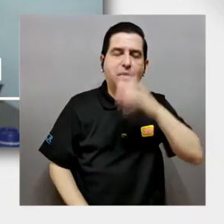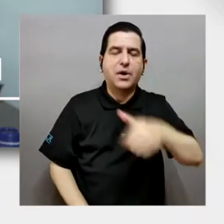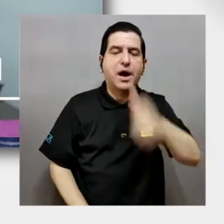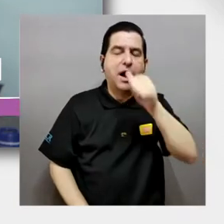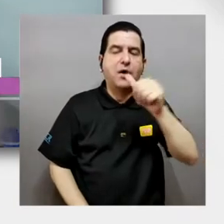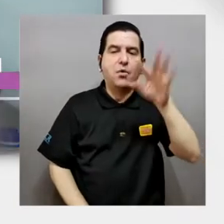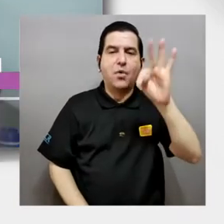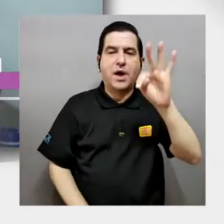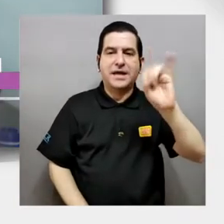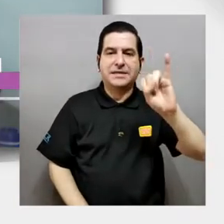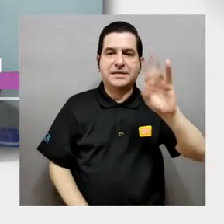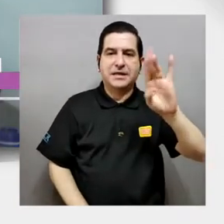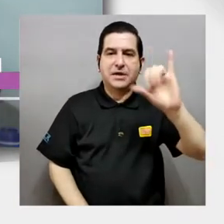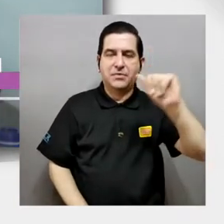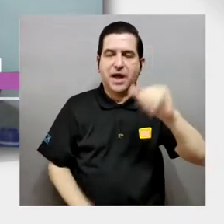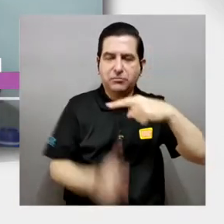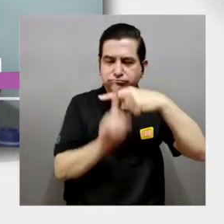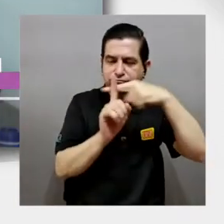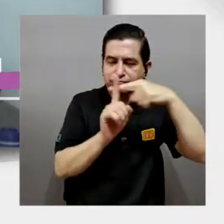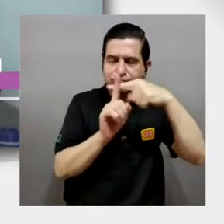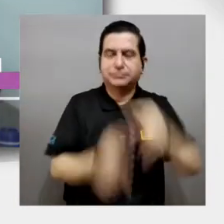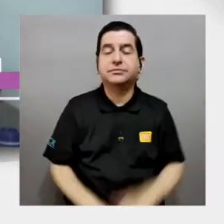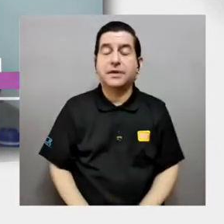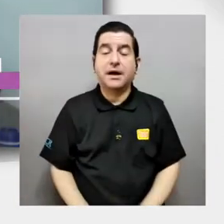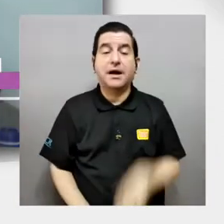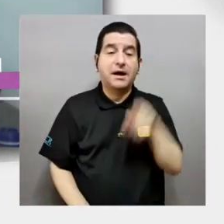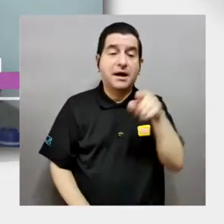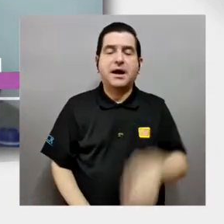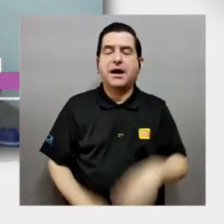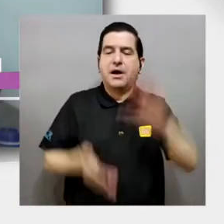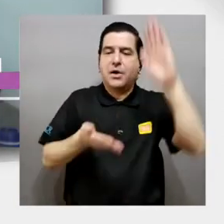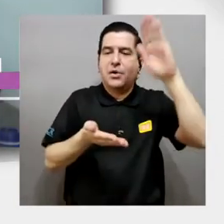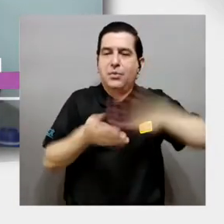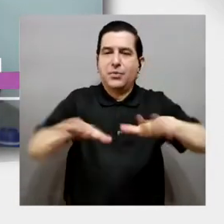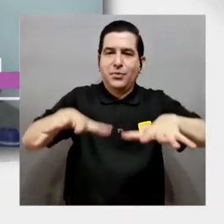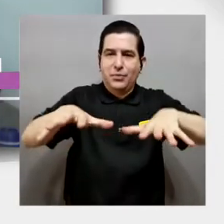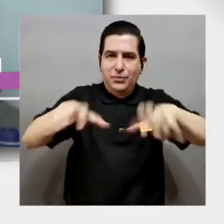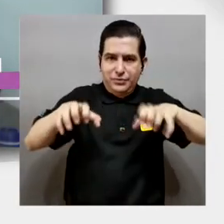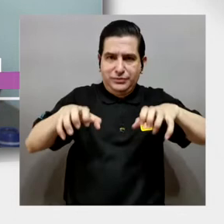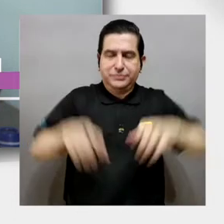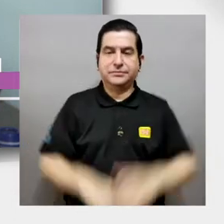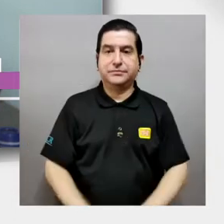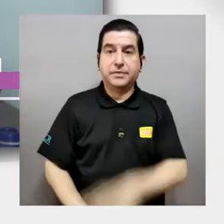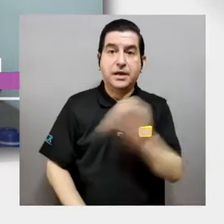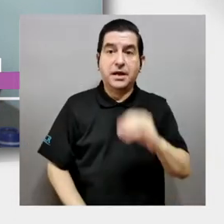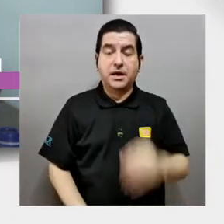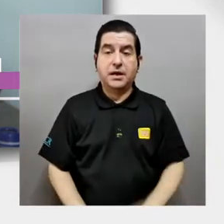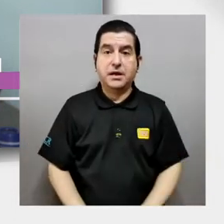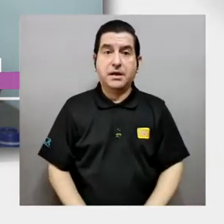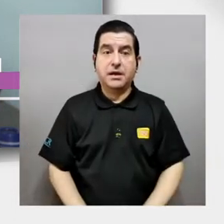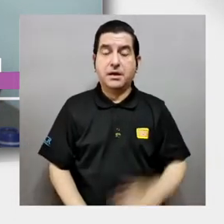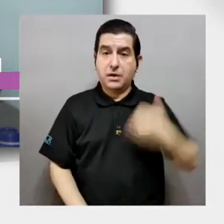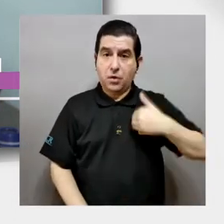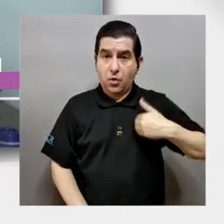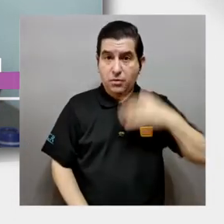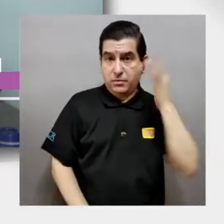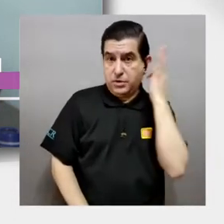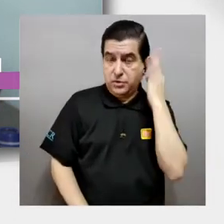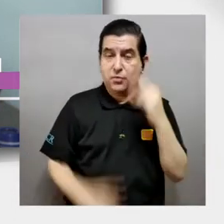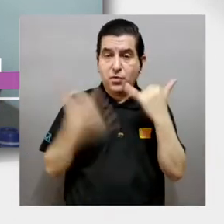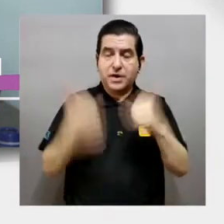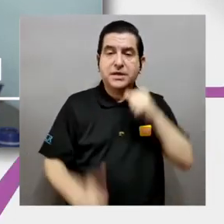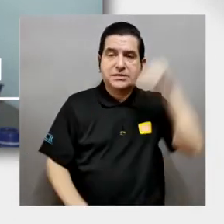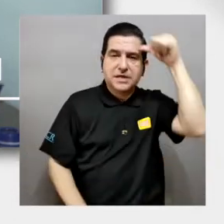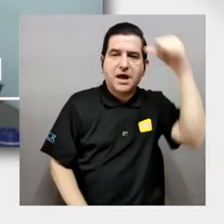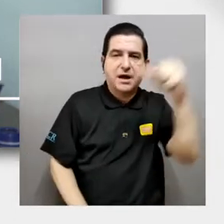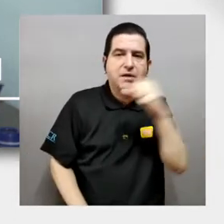estresados. Entonces toma agua tibia, les ayudan a quitar ese estrés. Y a los